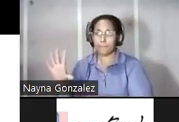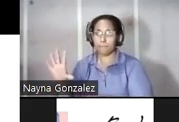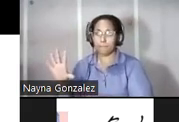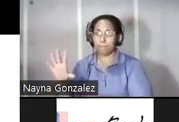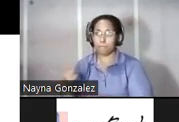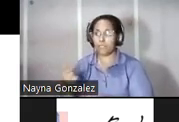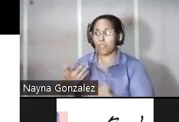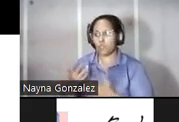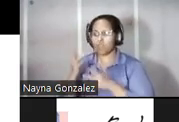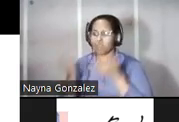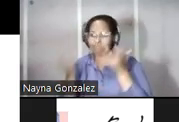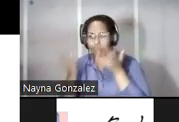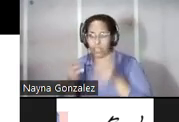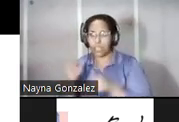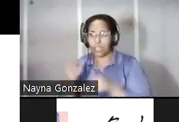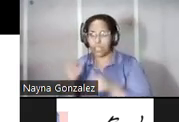1945 se estimaron